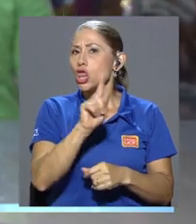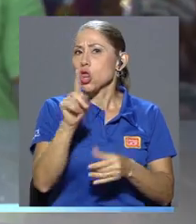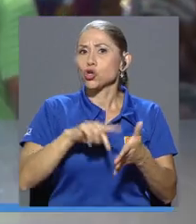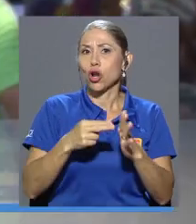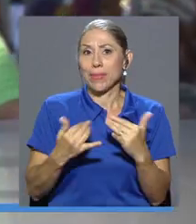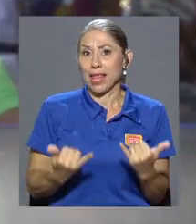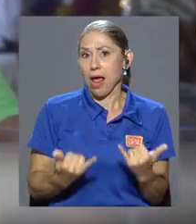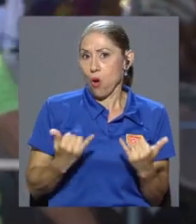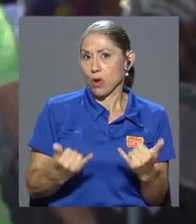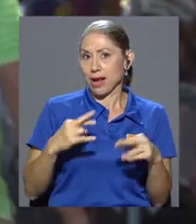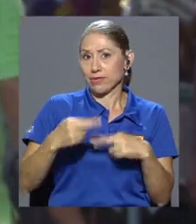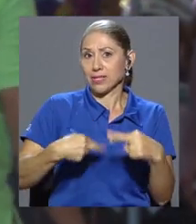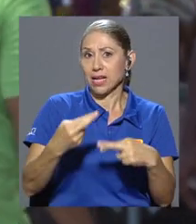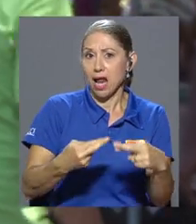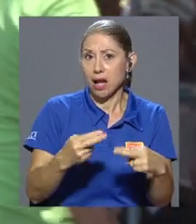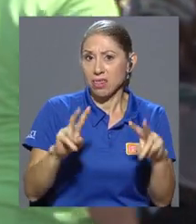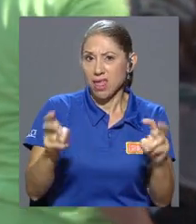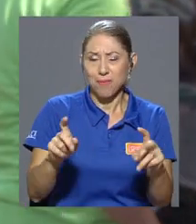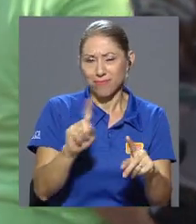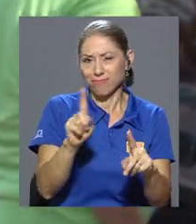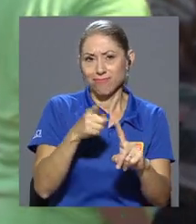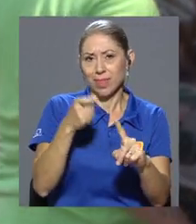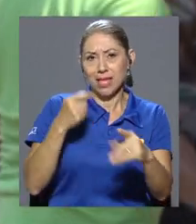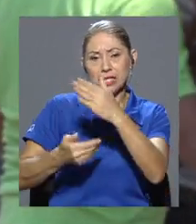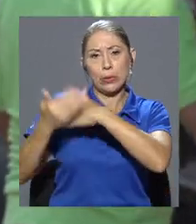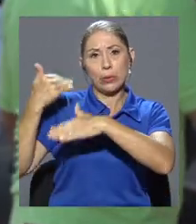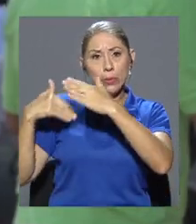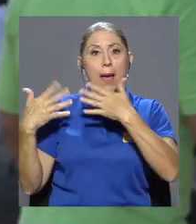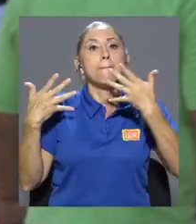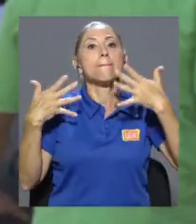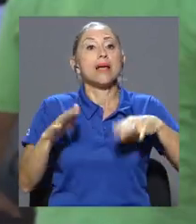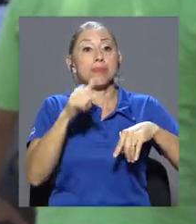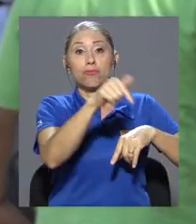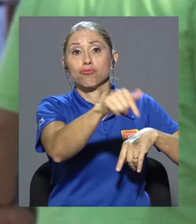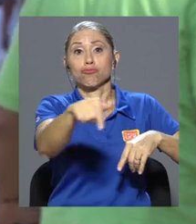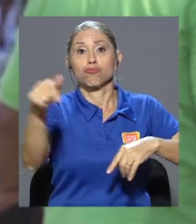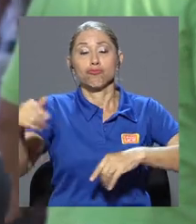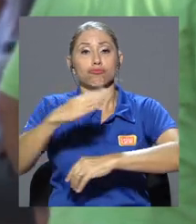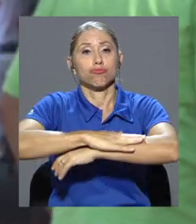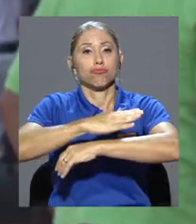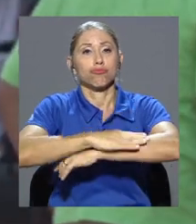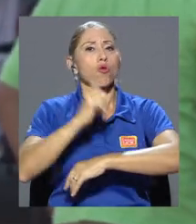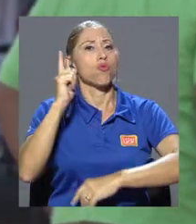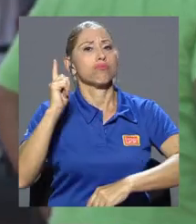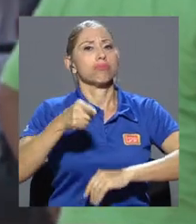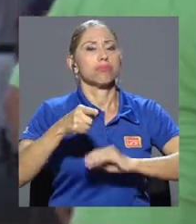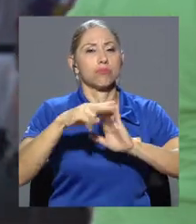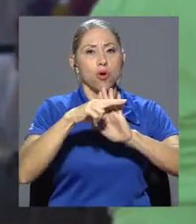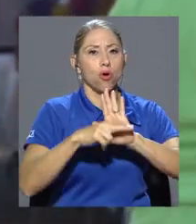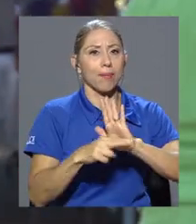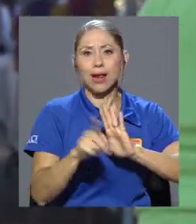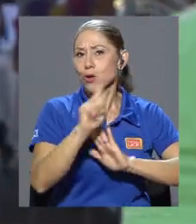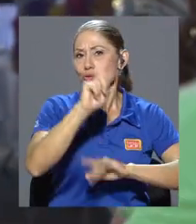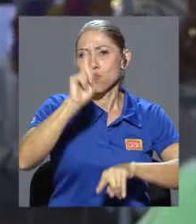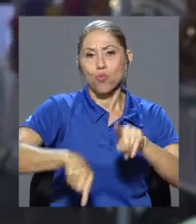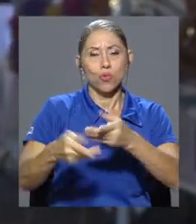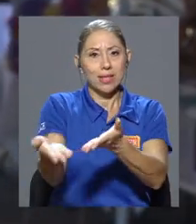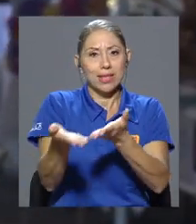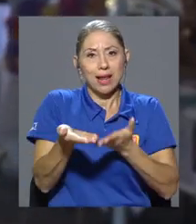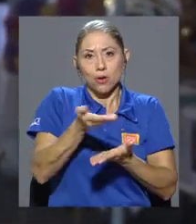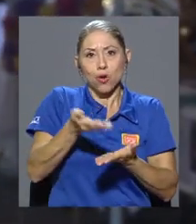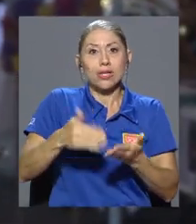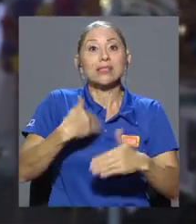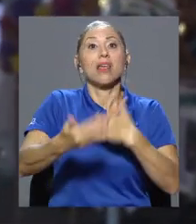no es solamente ahora el tema de reciclar de hecho más bien los puestos tienen como norma que no pueden traer cosas que se vayan a terminar siendo